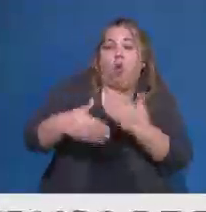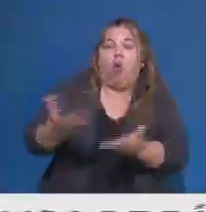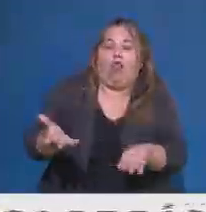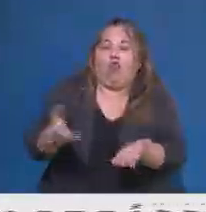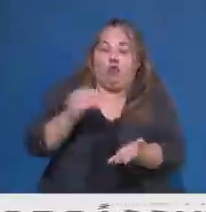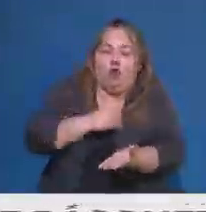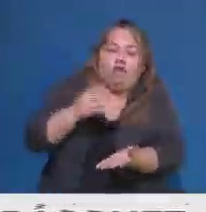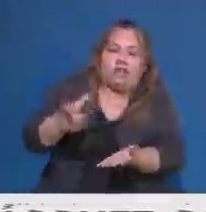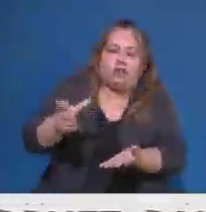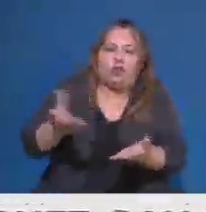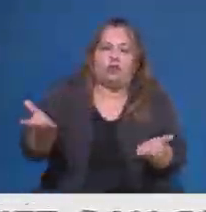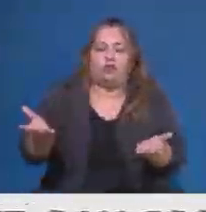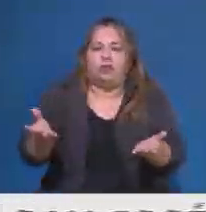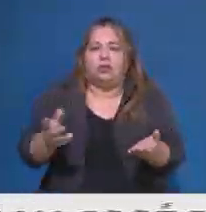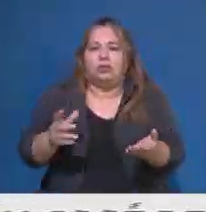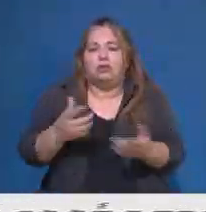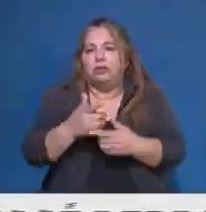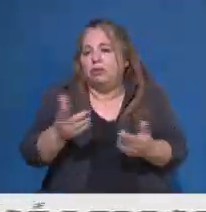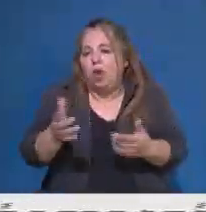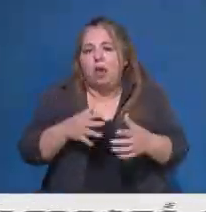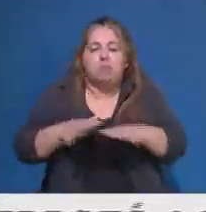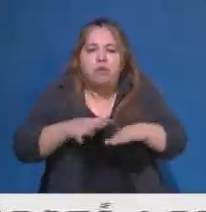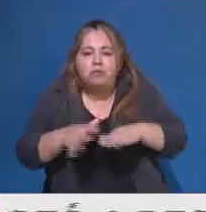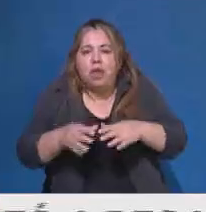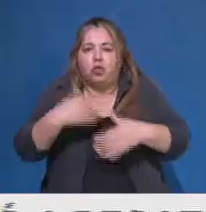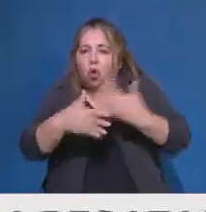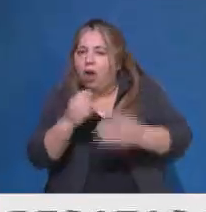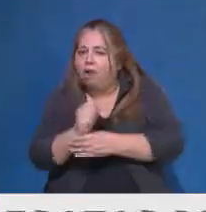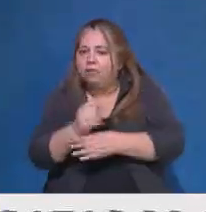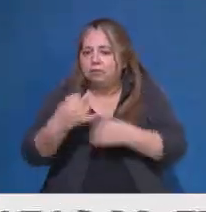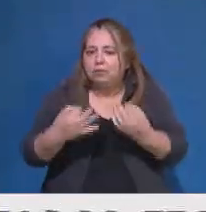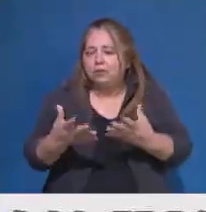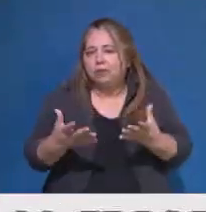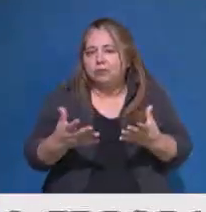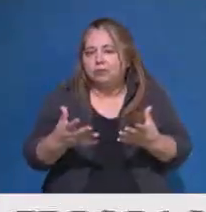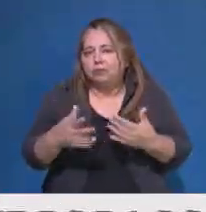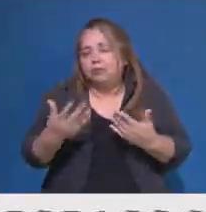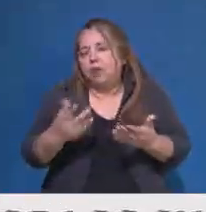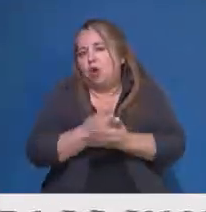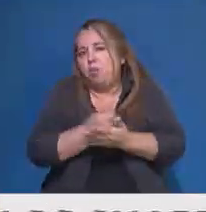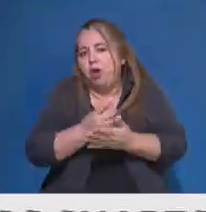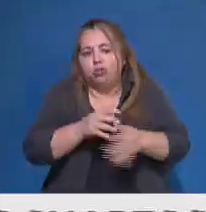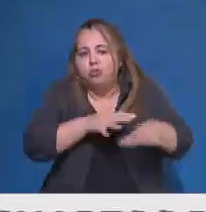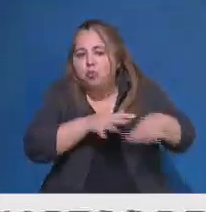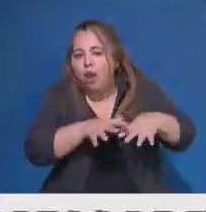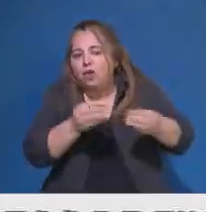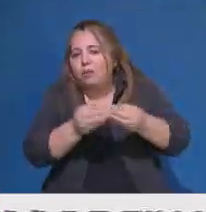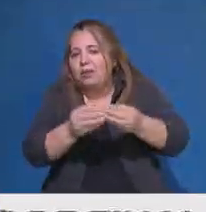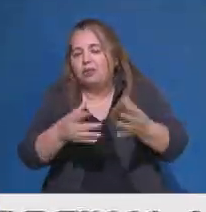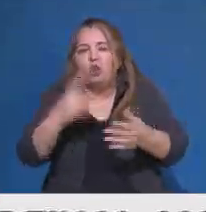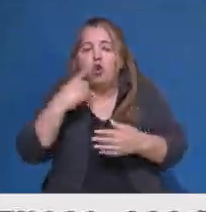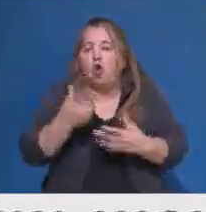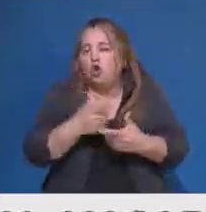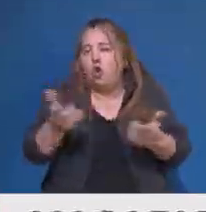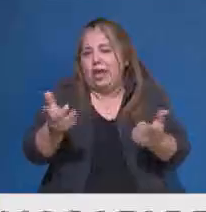minutos, no puedes sumar ritmo. Y creo que eso es lo fundamental en un jugador. Siempre está de más decir